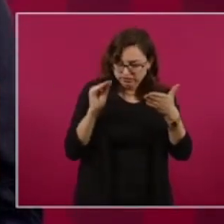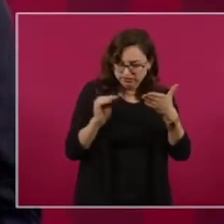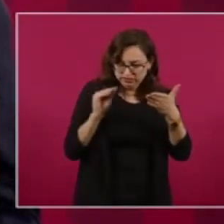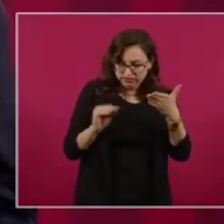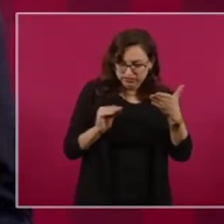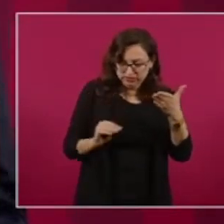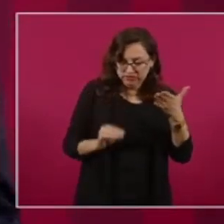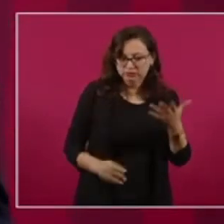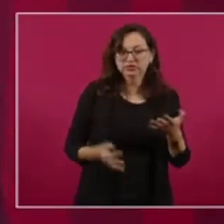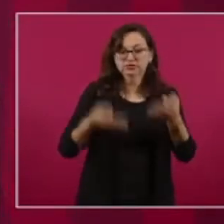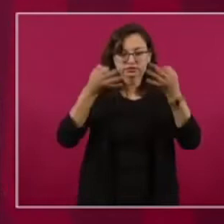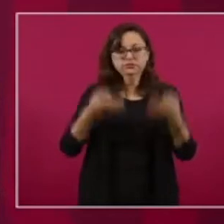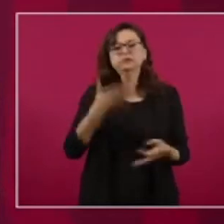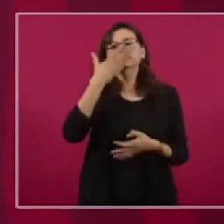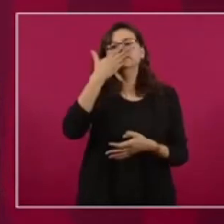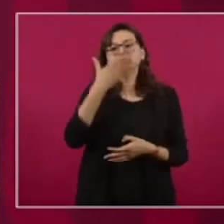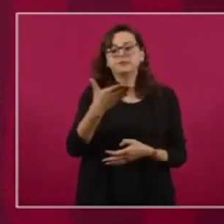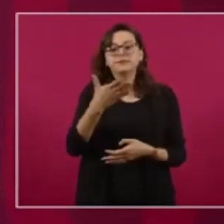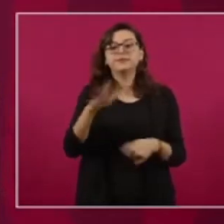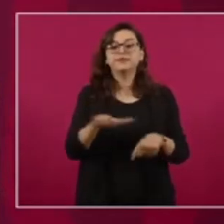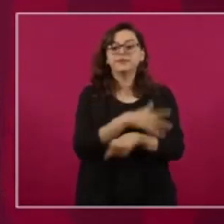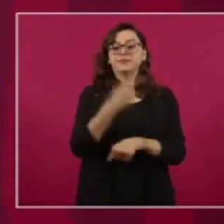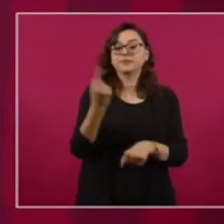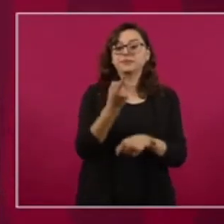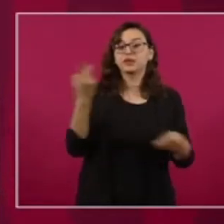si no se sabe